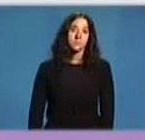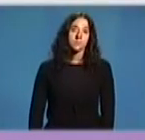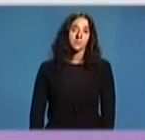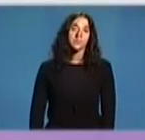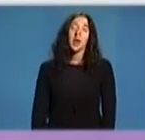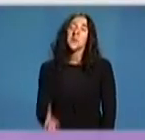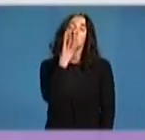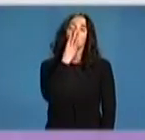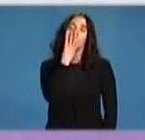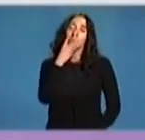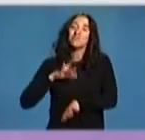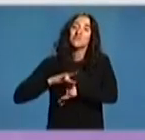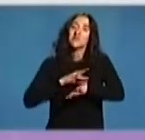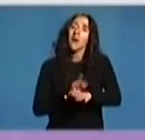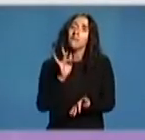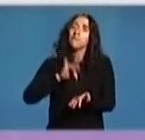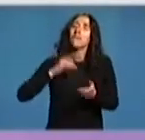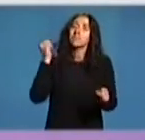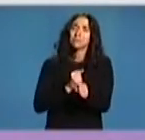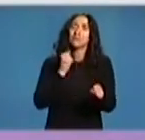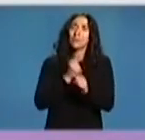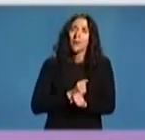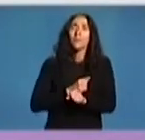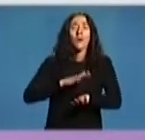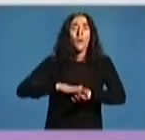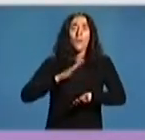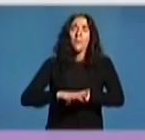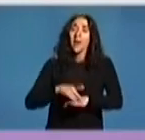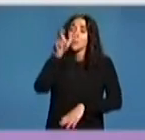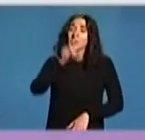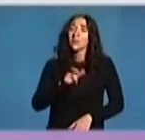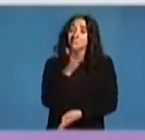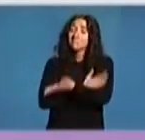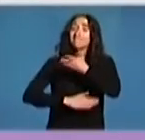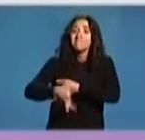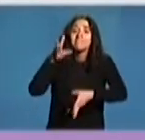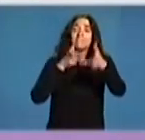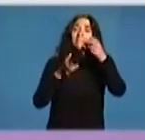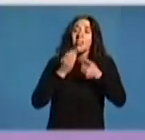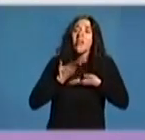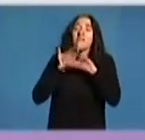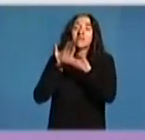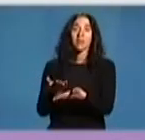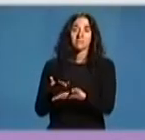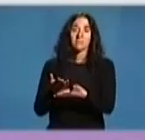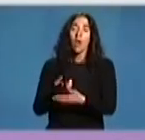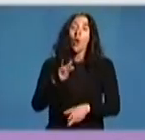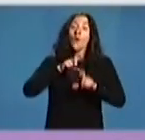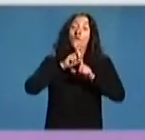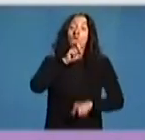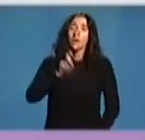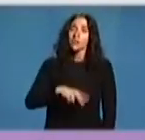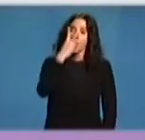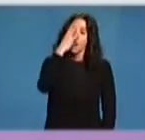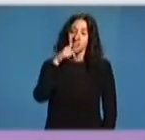Os Cans Guía realizan unha gran labor para facilitar a vida cotiá das persoas con discapacidade visual. A Fundación 11 organizou esta